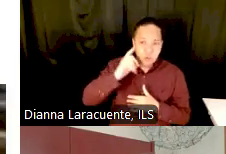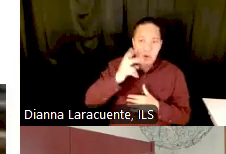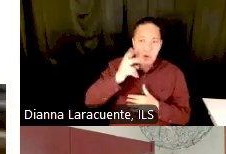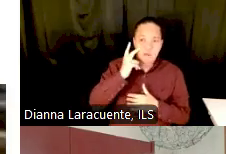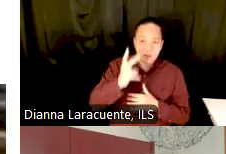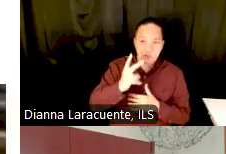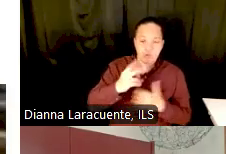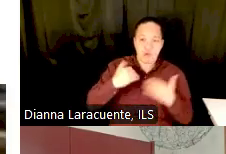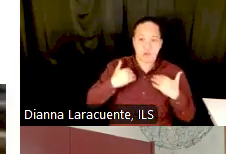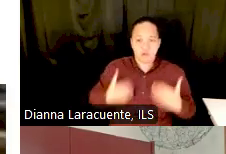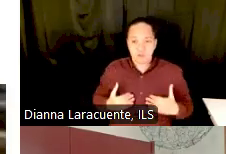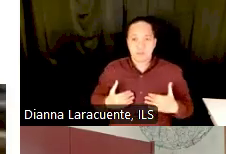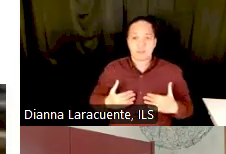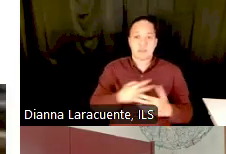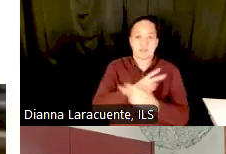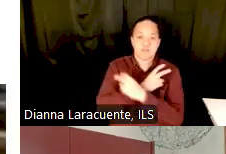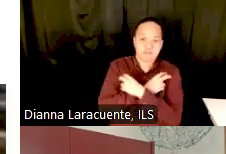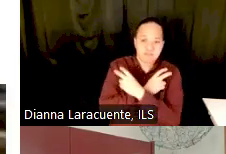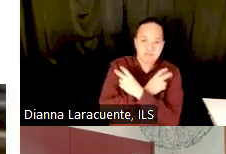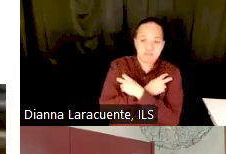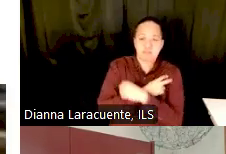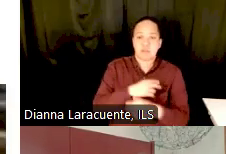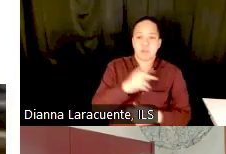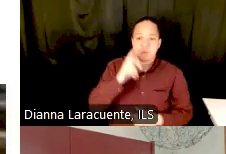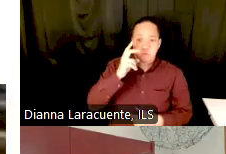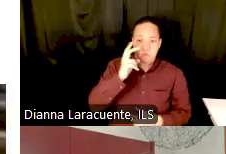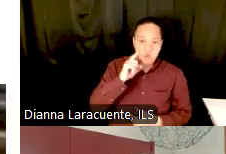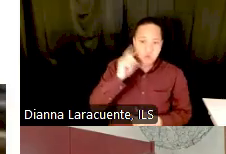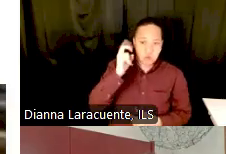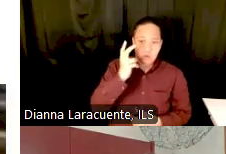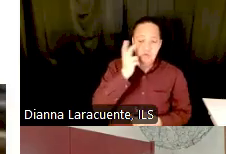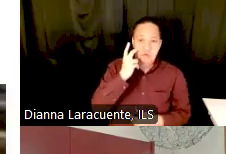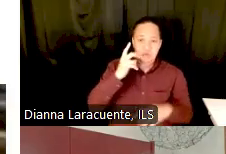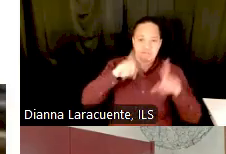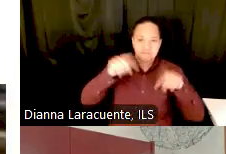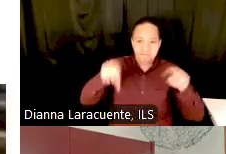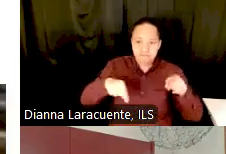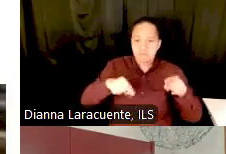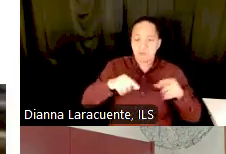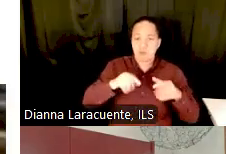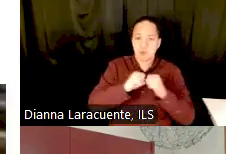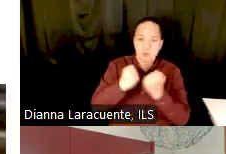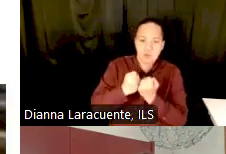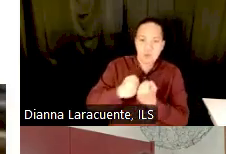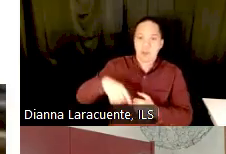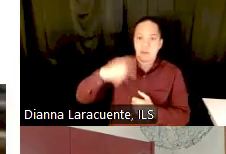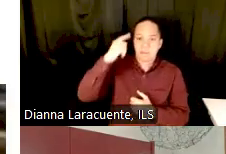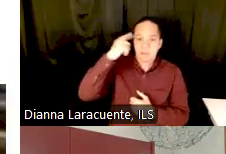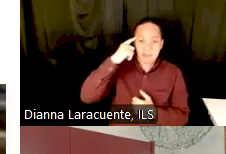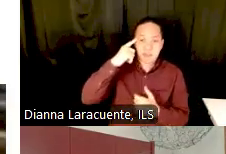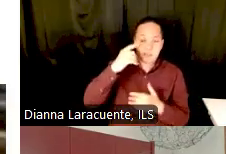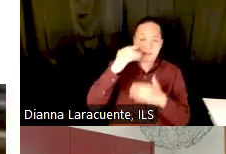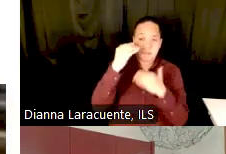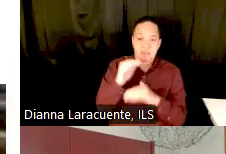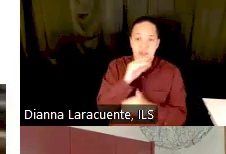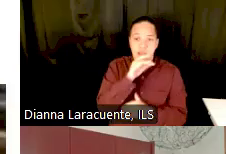física, ortopédica, sordoceguera, discapacidades múltiples, social o mental, impedimentos del